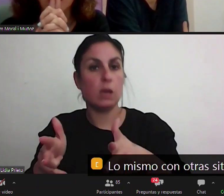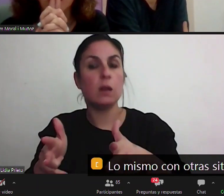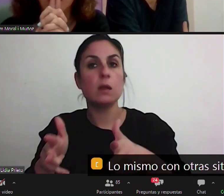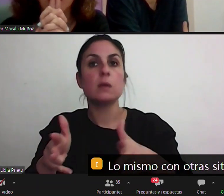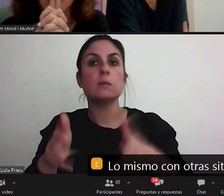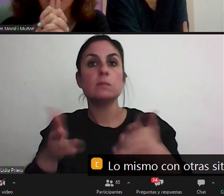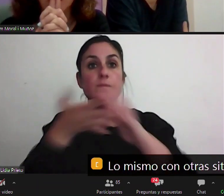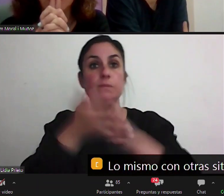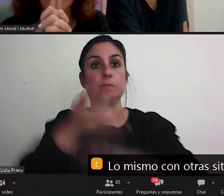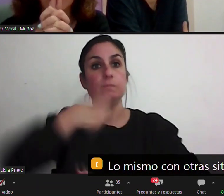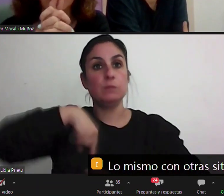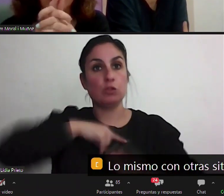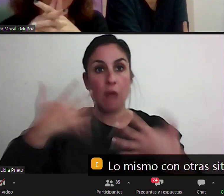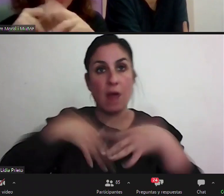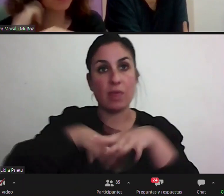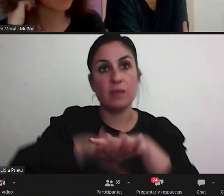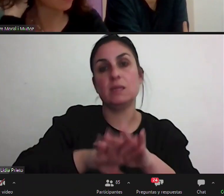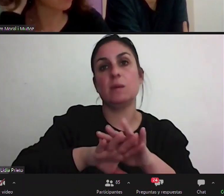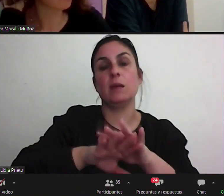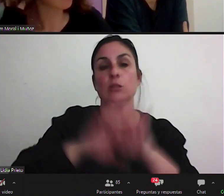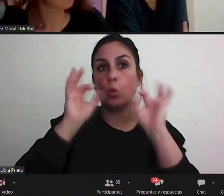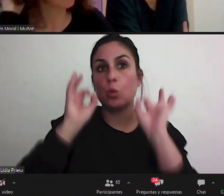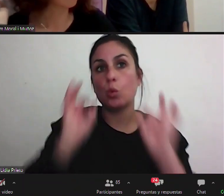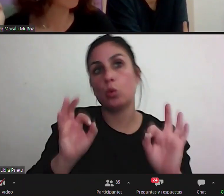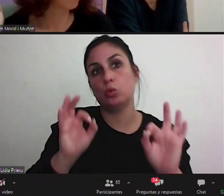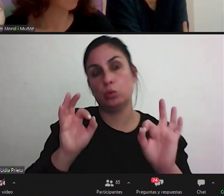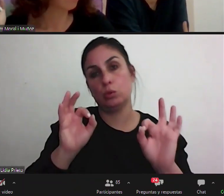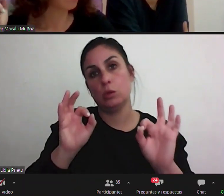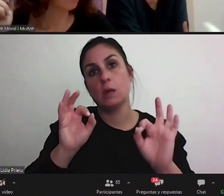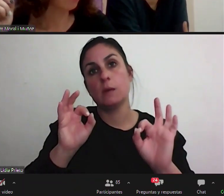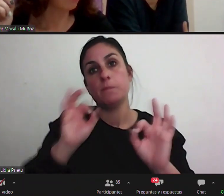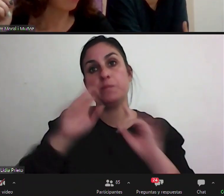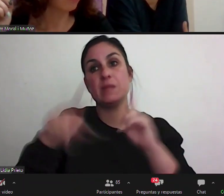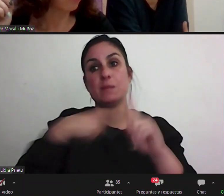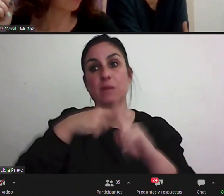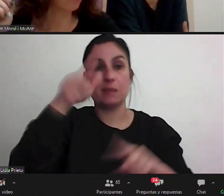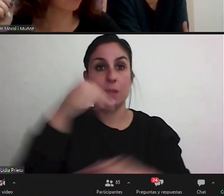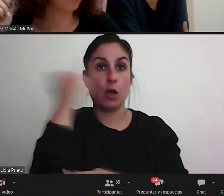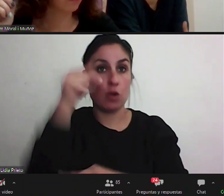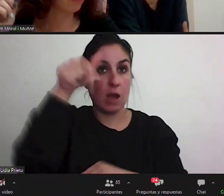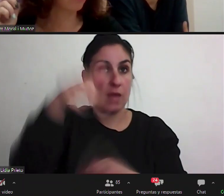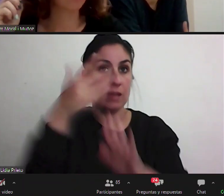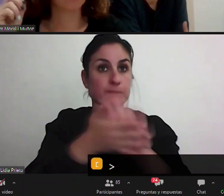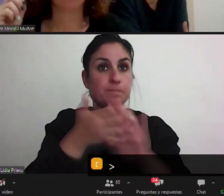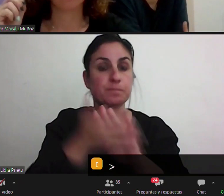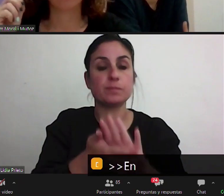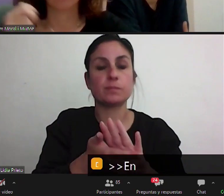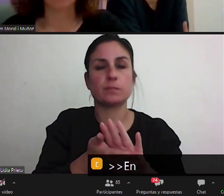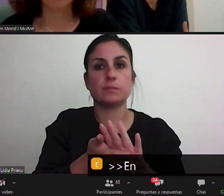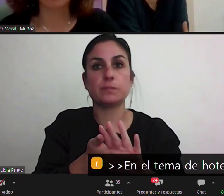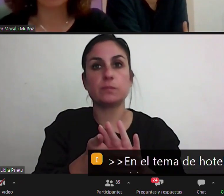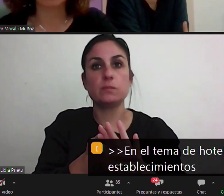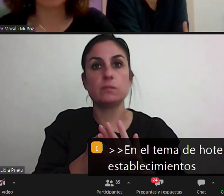más justos con todos aquellos que quieren disfrutar de nuestro destino, sino en este caso y en estas jornadas concretas que vamos a tener,